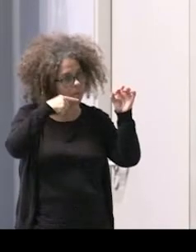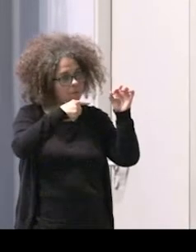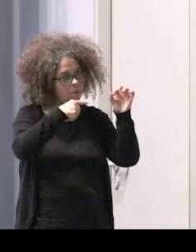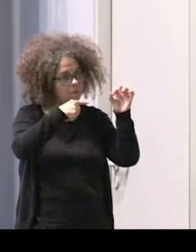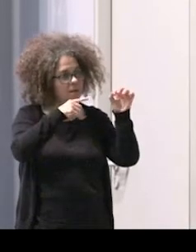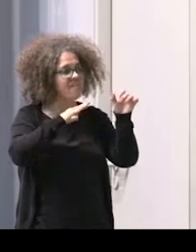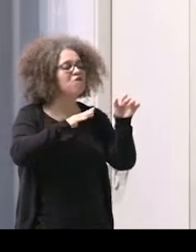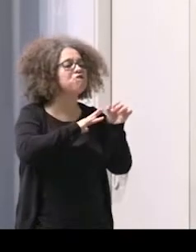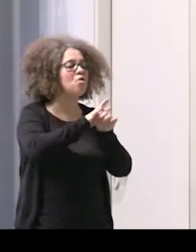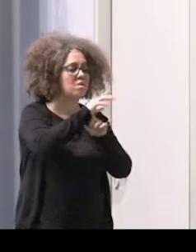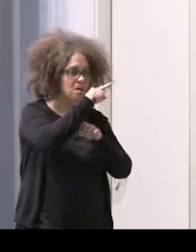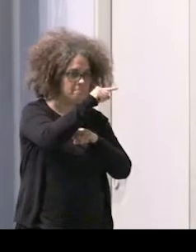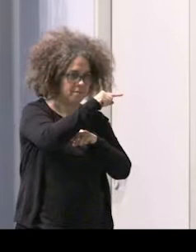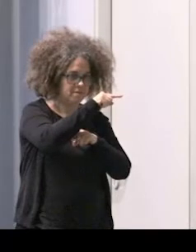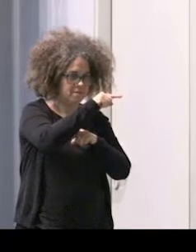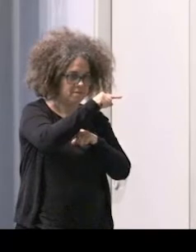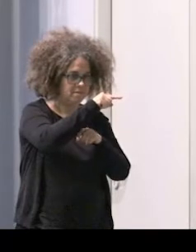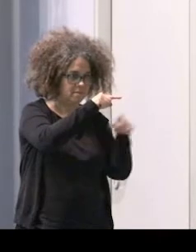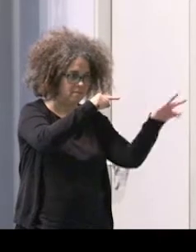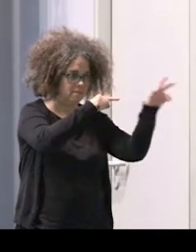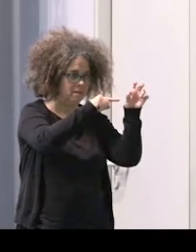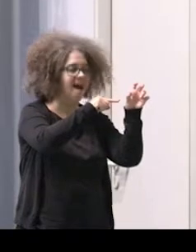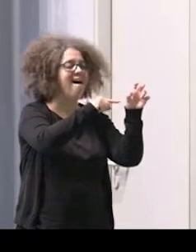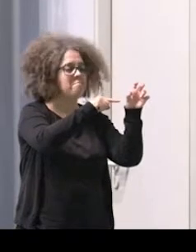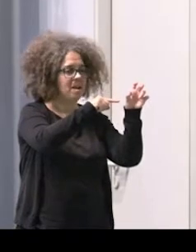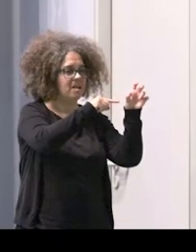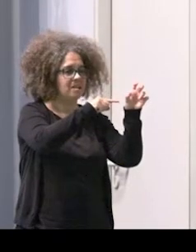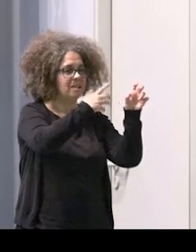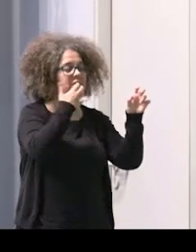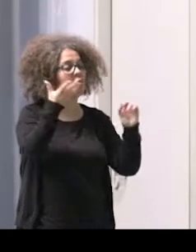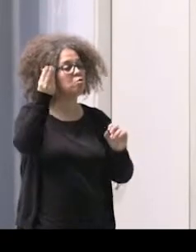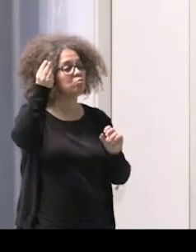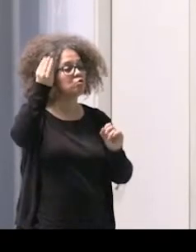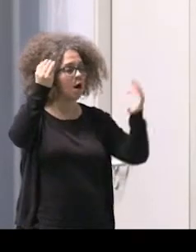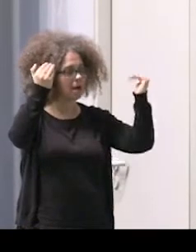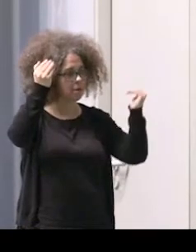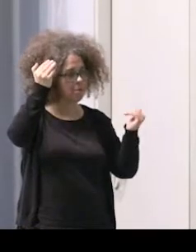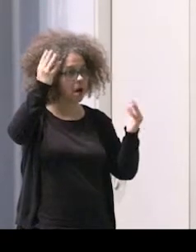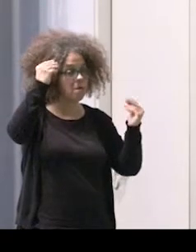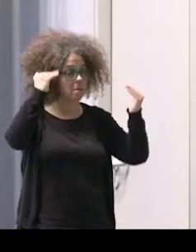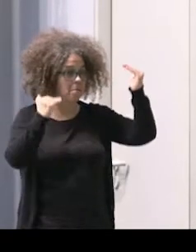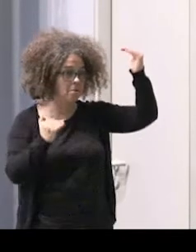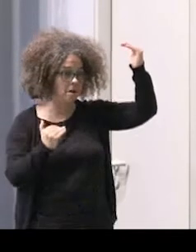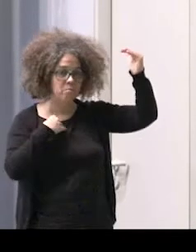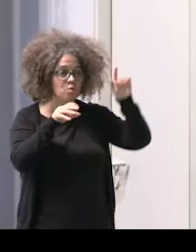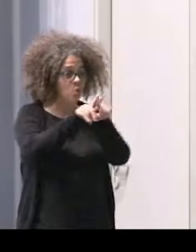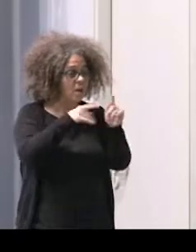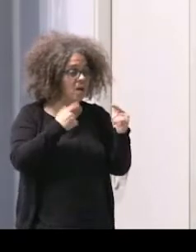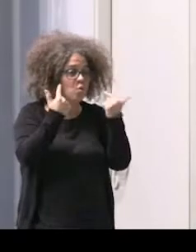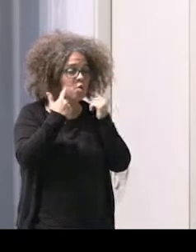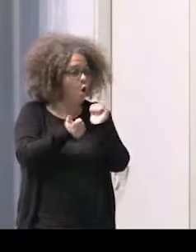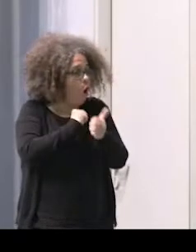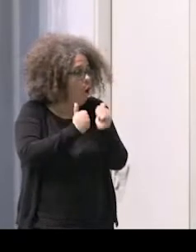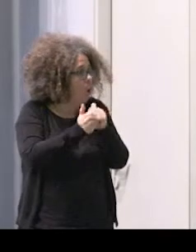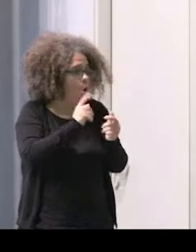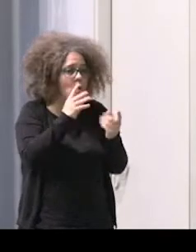cambie el mapa eléctrico-acústico del implante del oído contrario. ¿Cómo lo hacemos? Pues igual que el oído sano. Si el